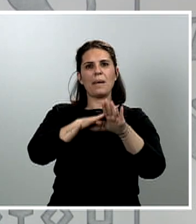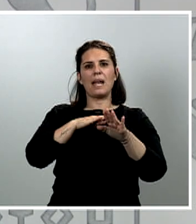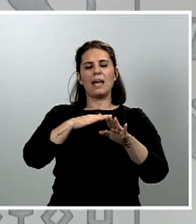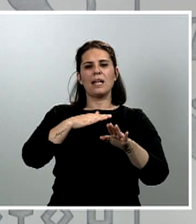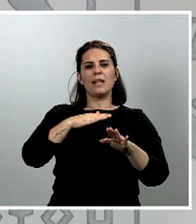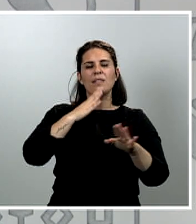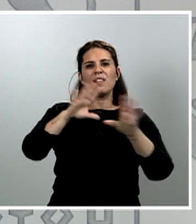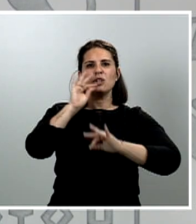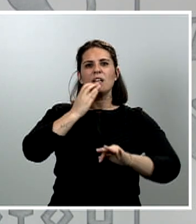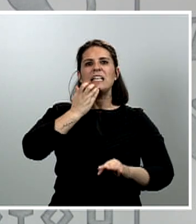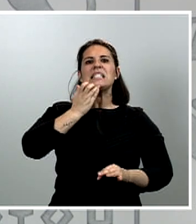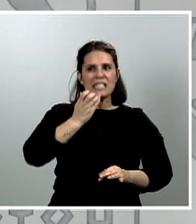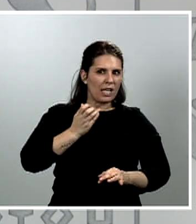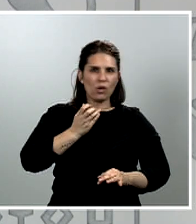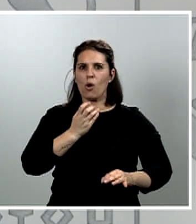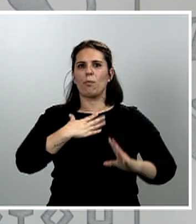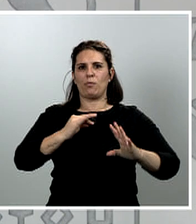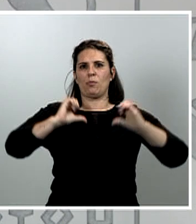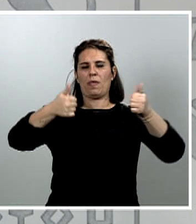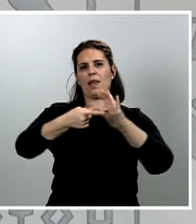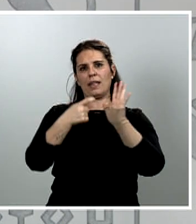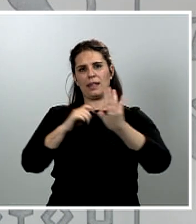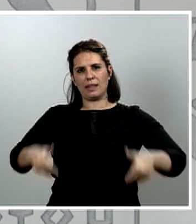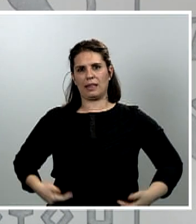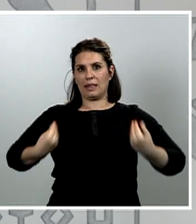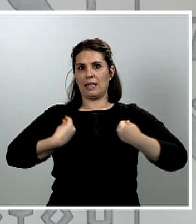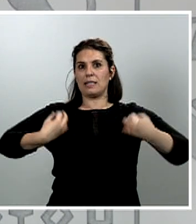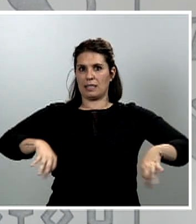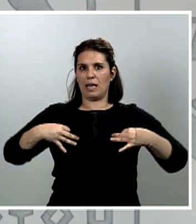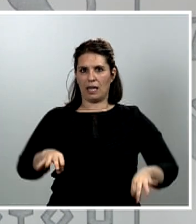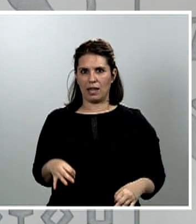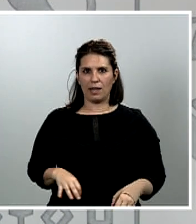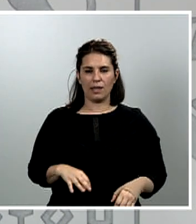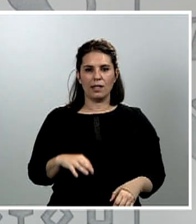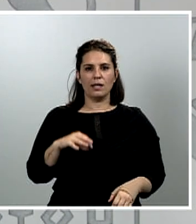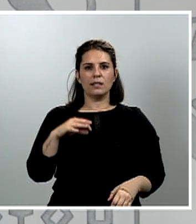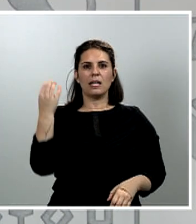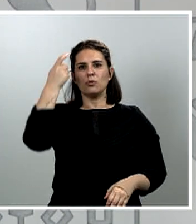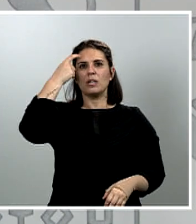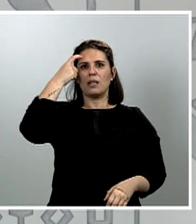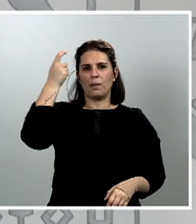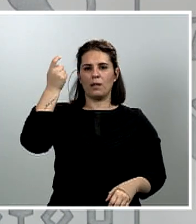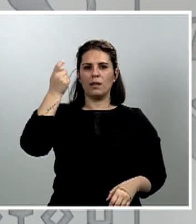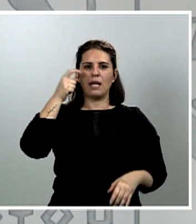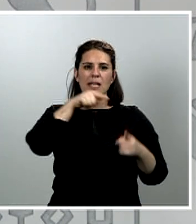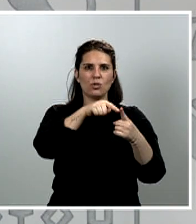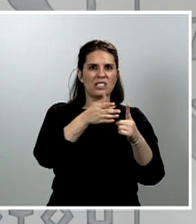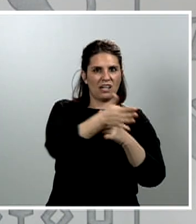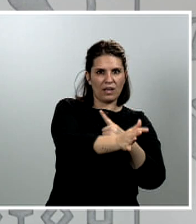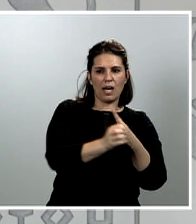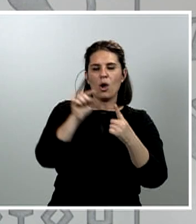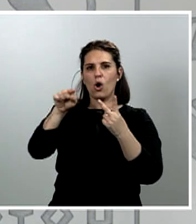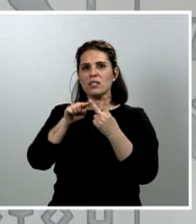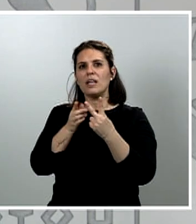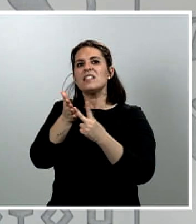varios y tenemos que tener cuidado qué implica uno y qué implica otro, porque las implicaciones tienen un impacto no solo en la salud,